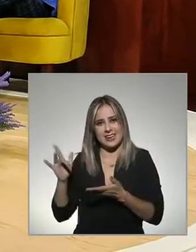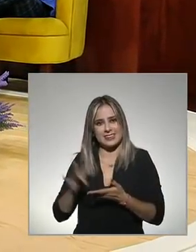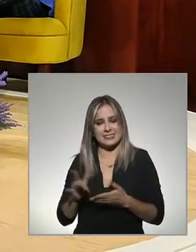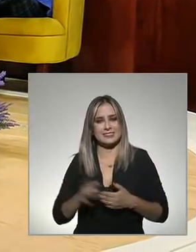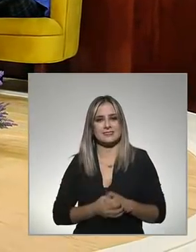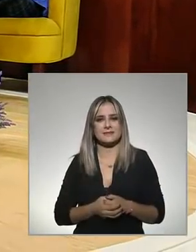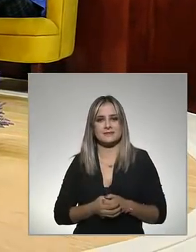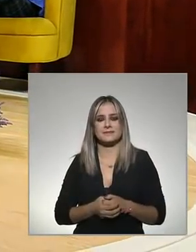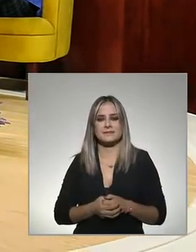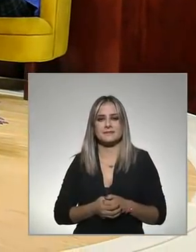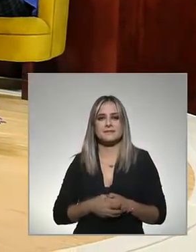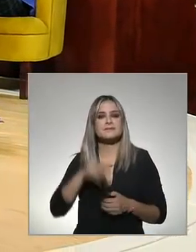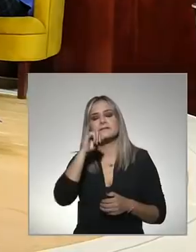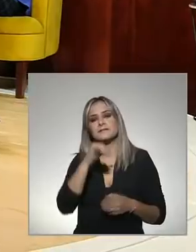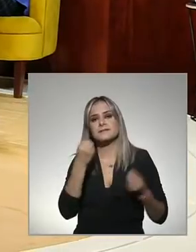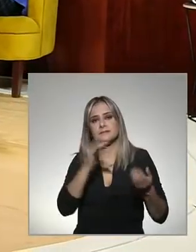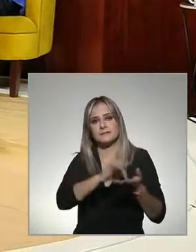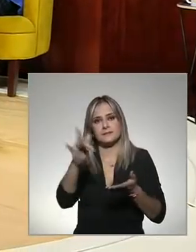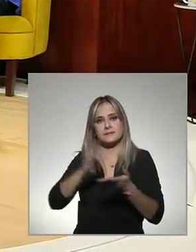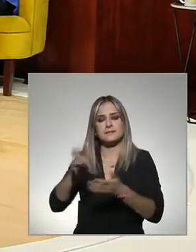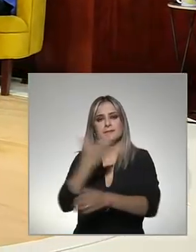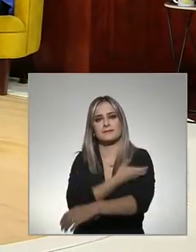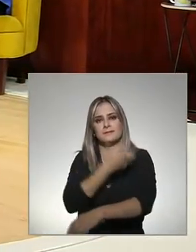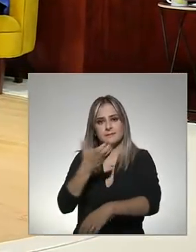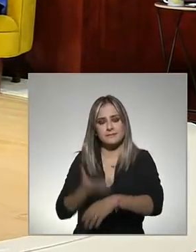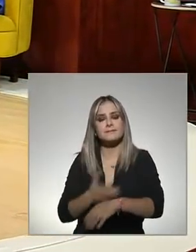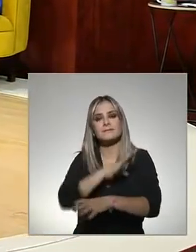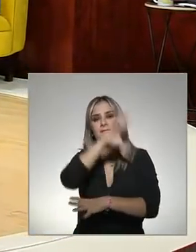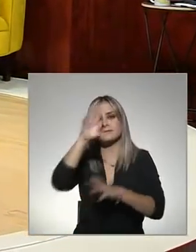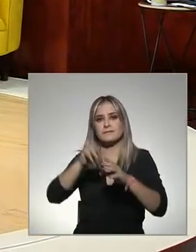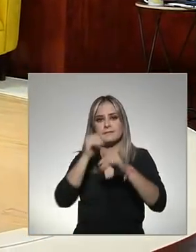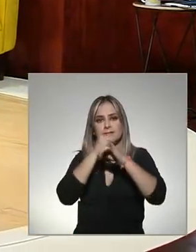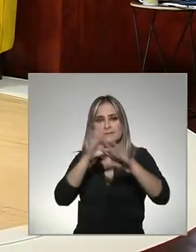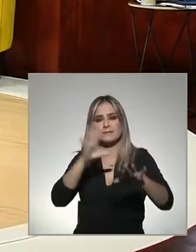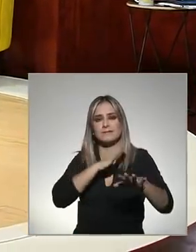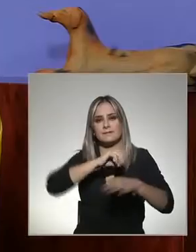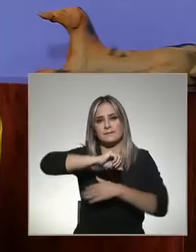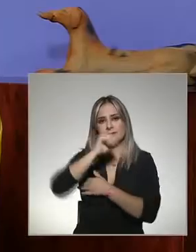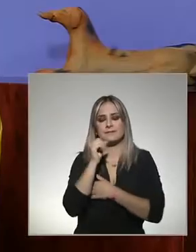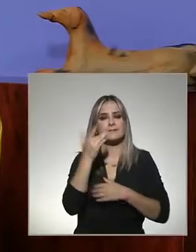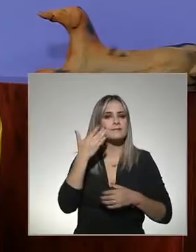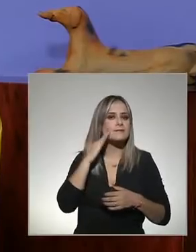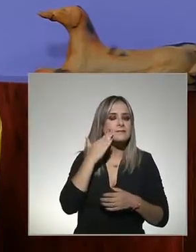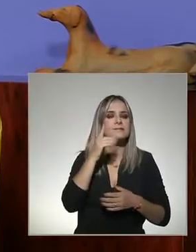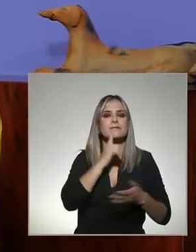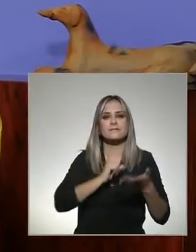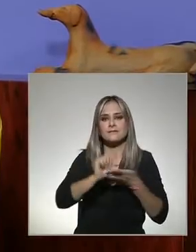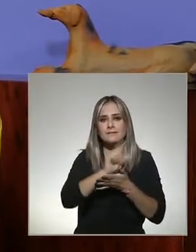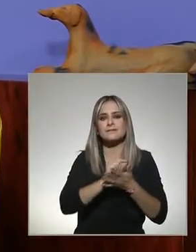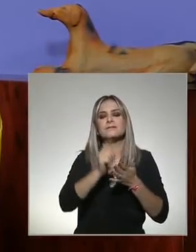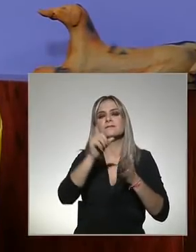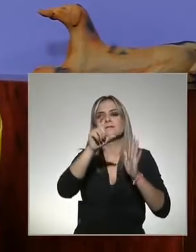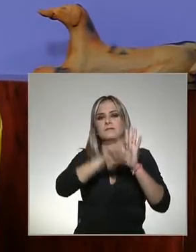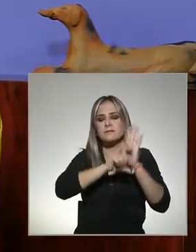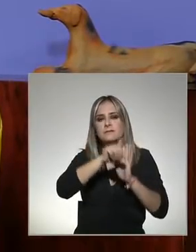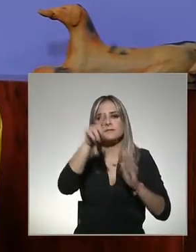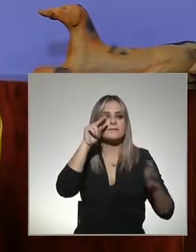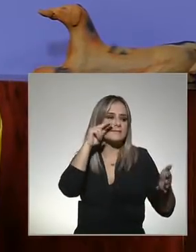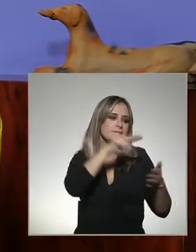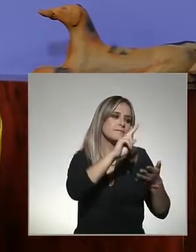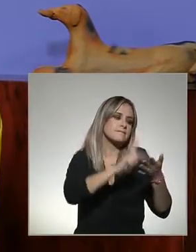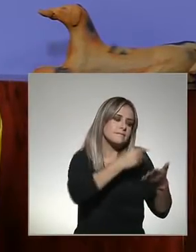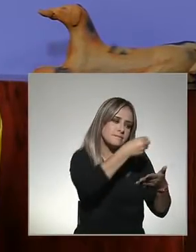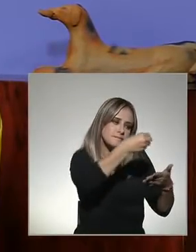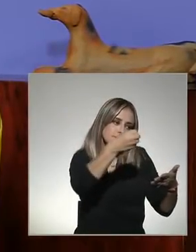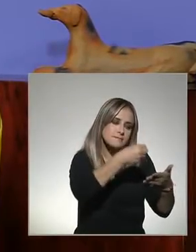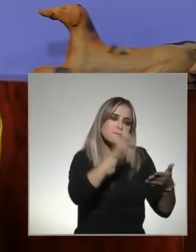Rose. Así es, muchas gracias a todos por acompañarnos. Toda la información se queda guardada en nuestras redes sociales para que ustedes puedan volver a verla o compartirla si